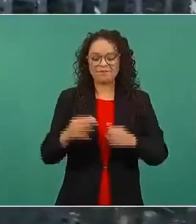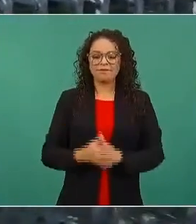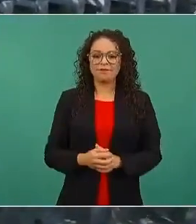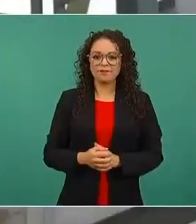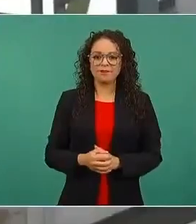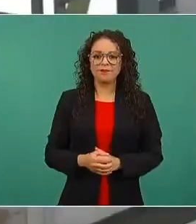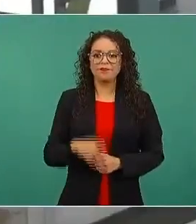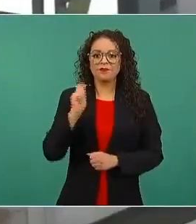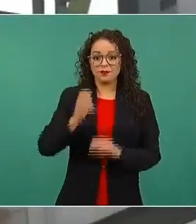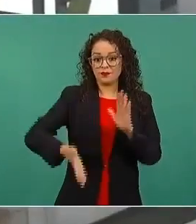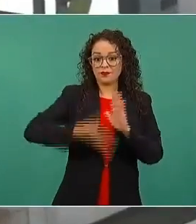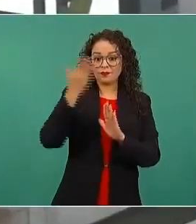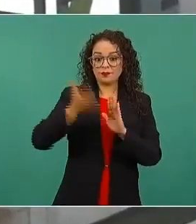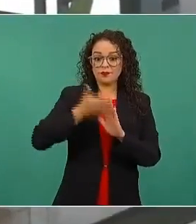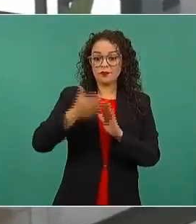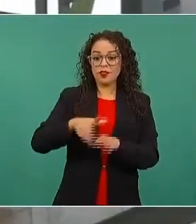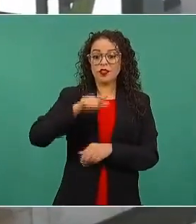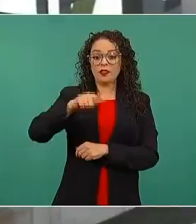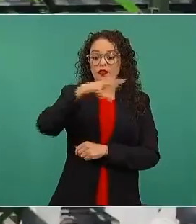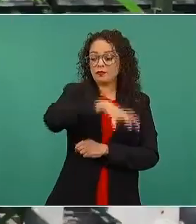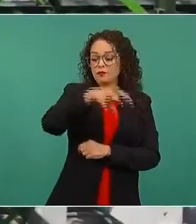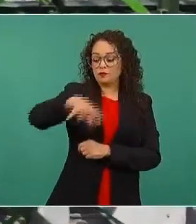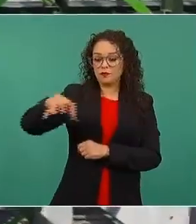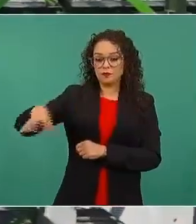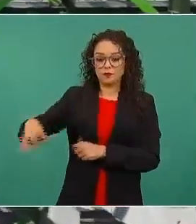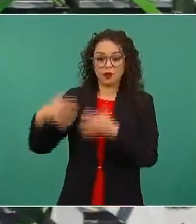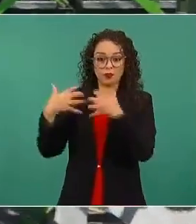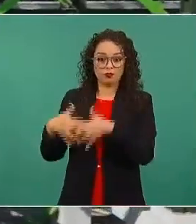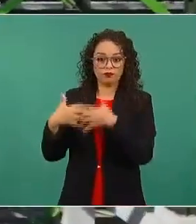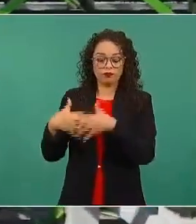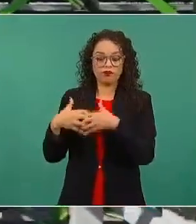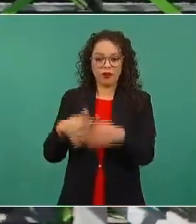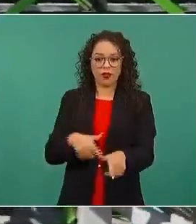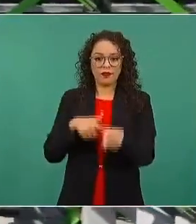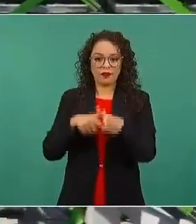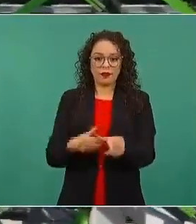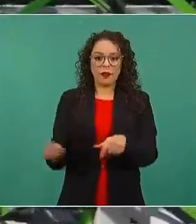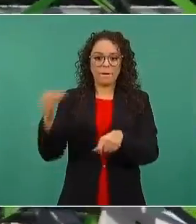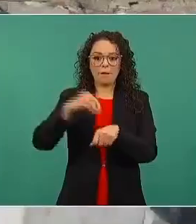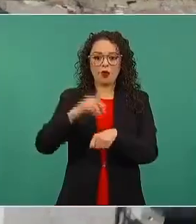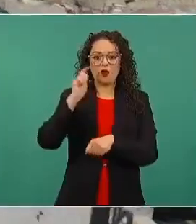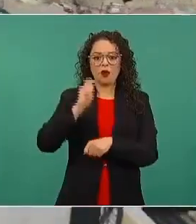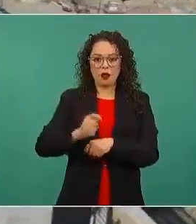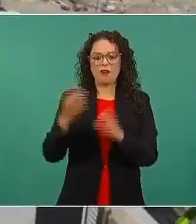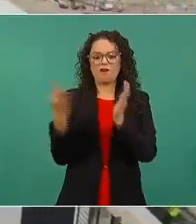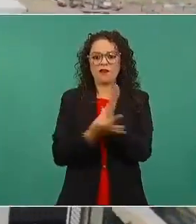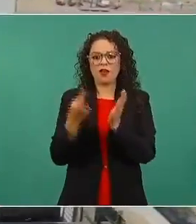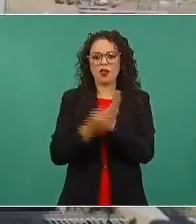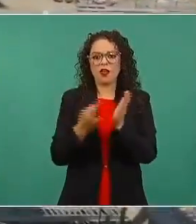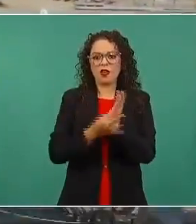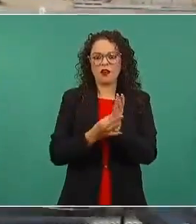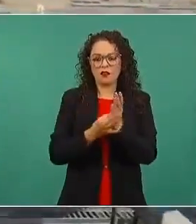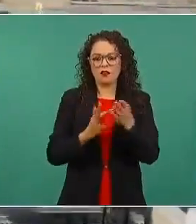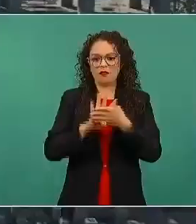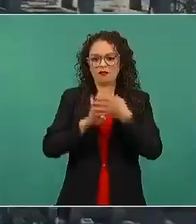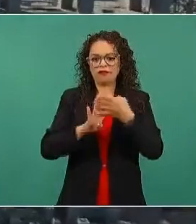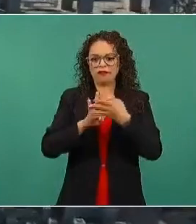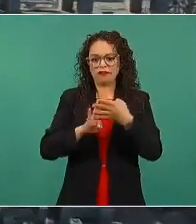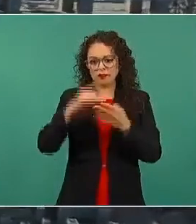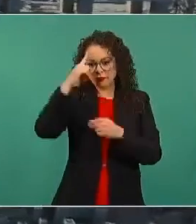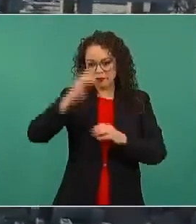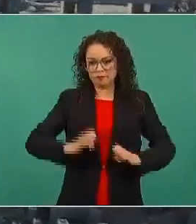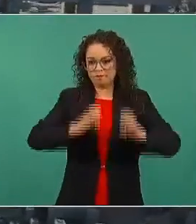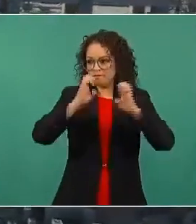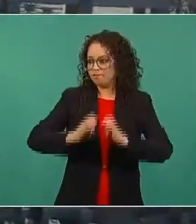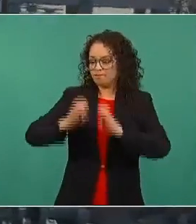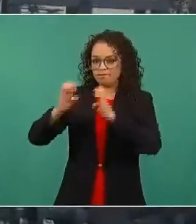de los trabajos de construcción en las 17 plantas de proceso, continúan los trabajos de colocación de estructura metálica y charolas en los racks de las plantas